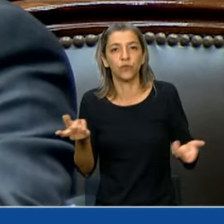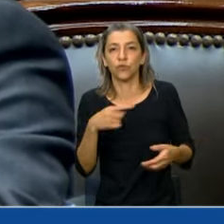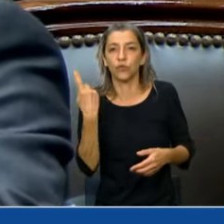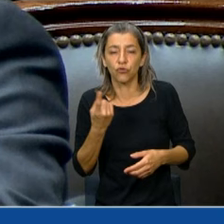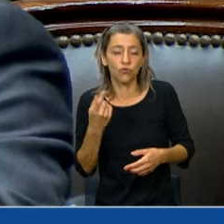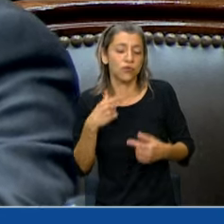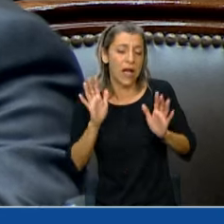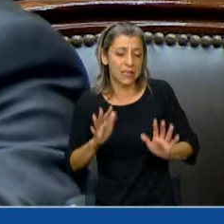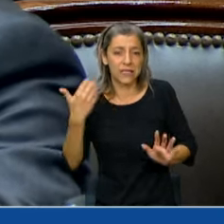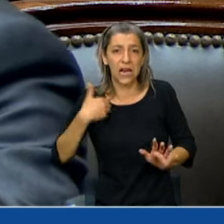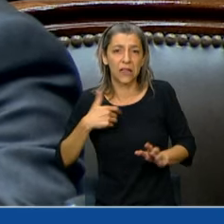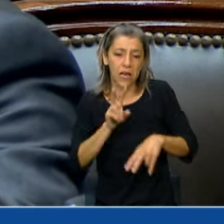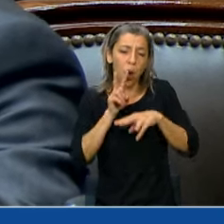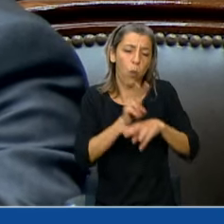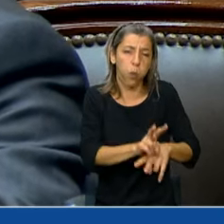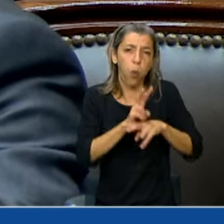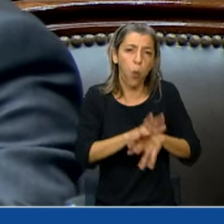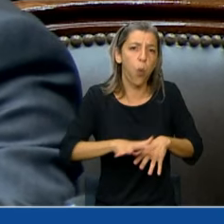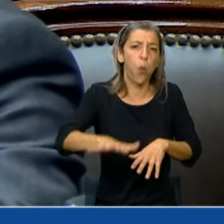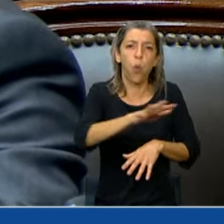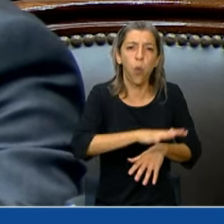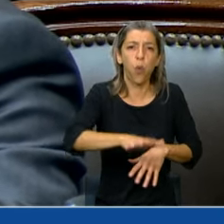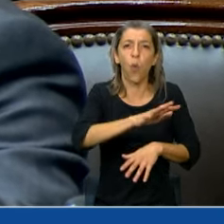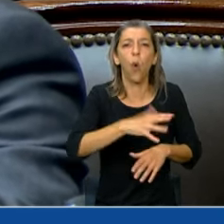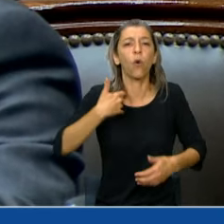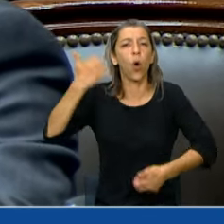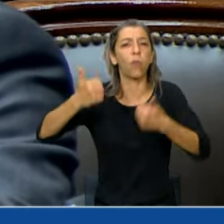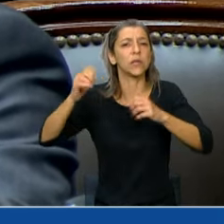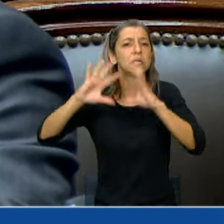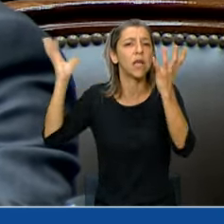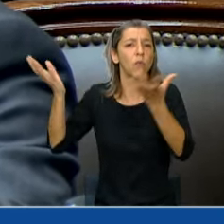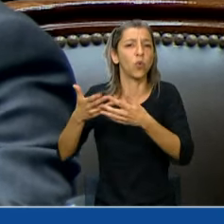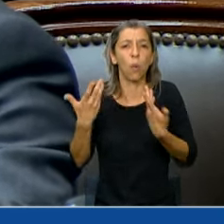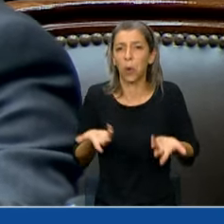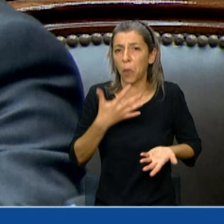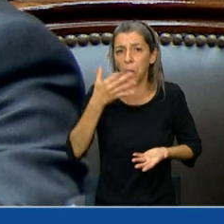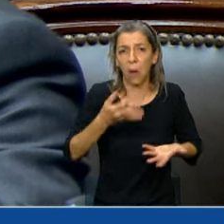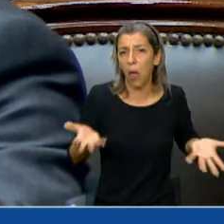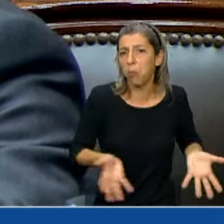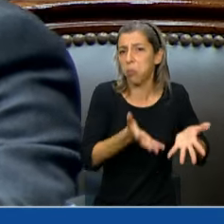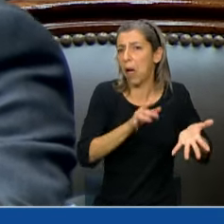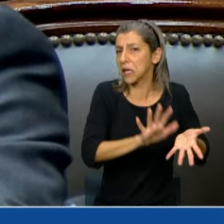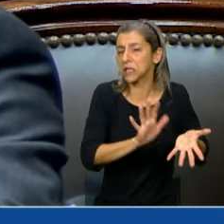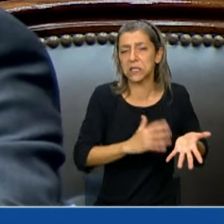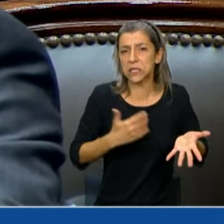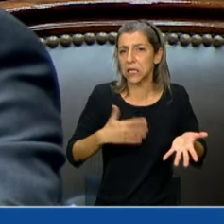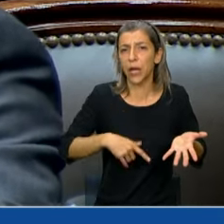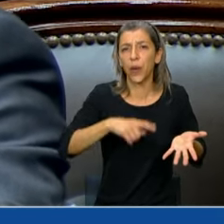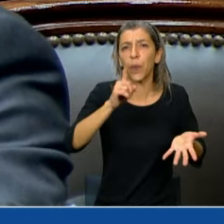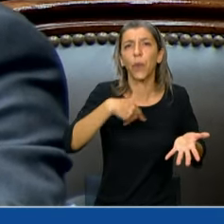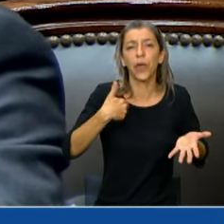Argentina protege a infinidad de sectores que compiten con el mundo no ha traído como consecuencia la